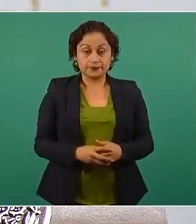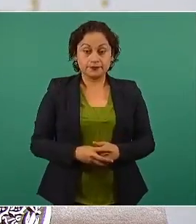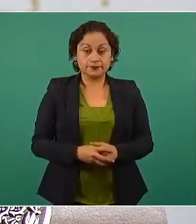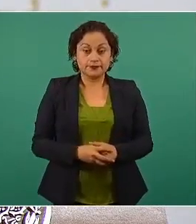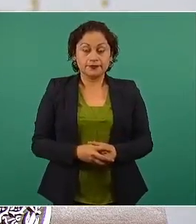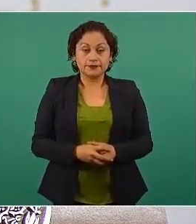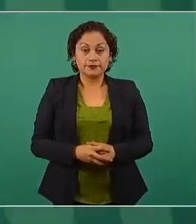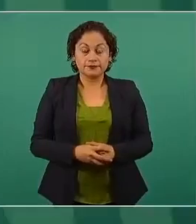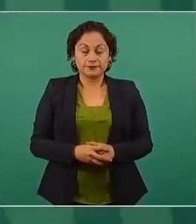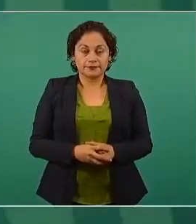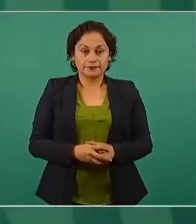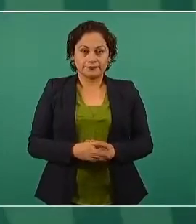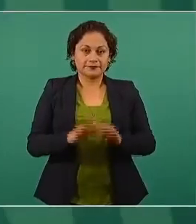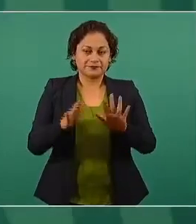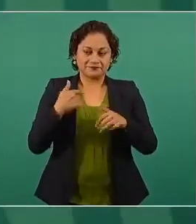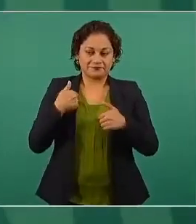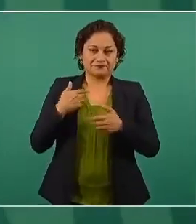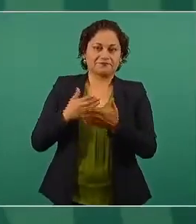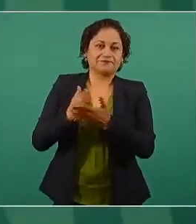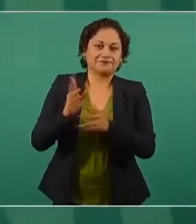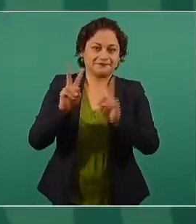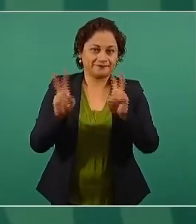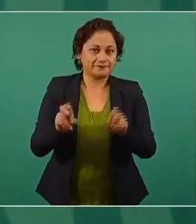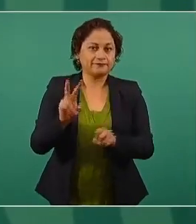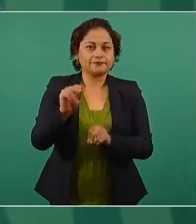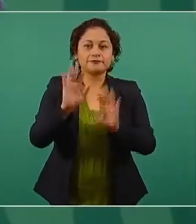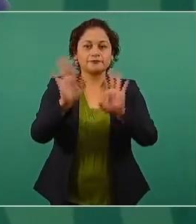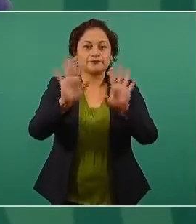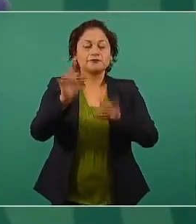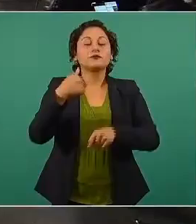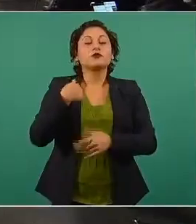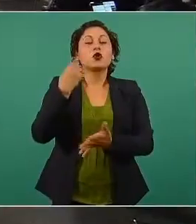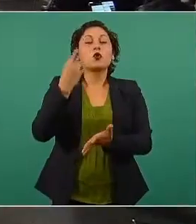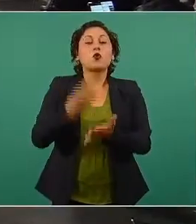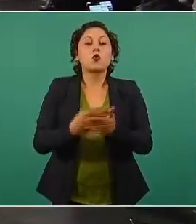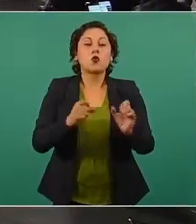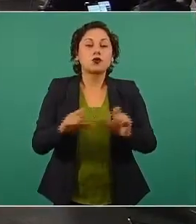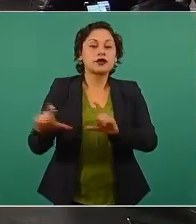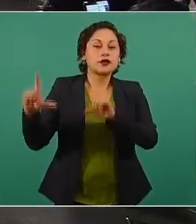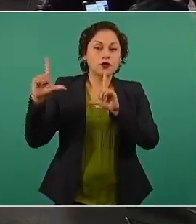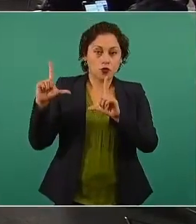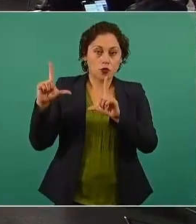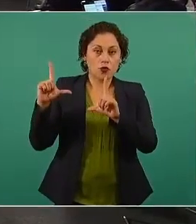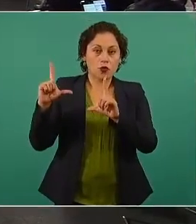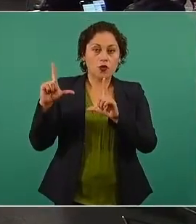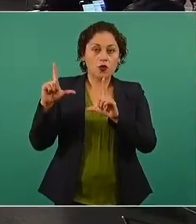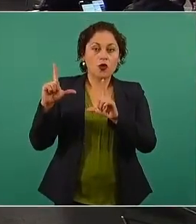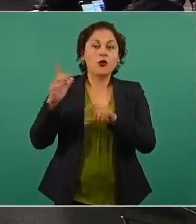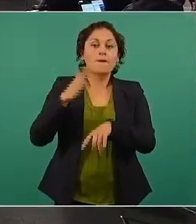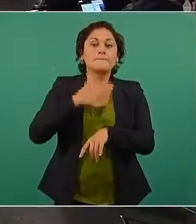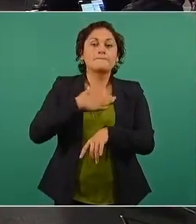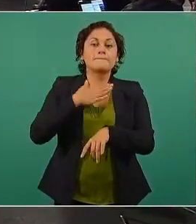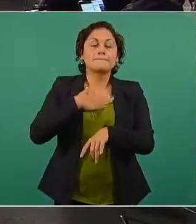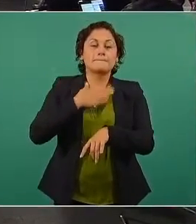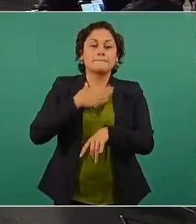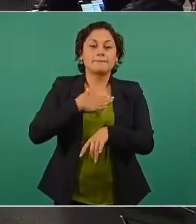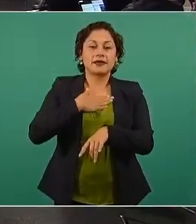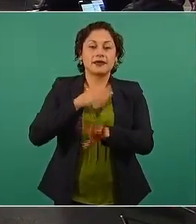no me voy a meter a eso. Solo voy a poner lo que escribí